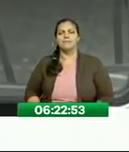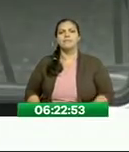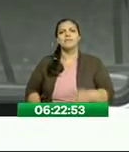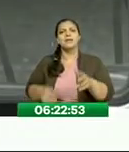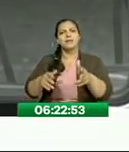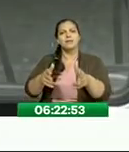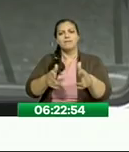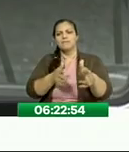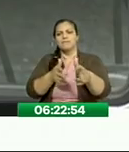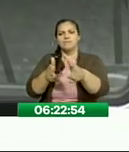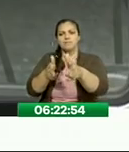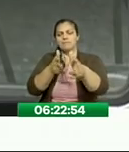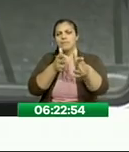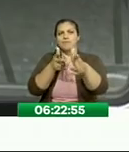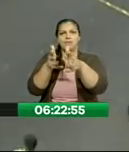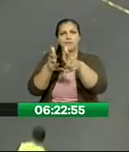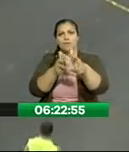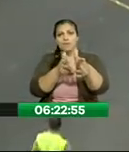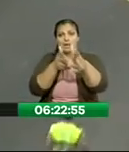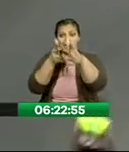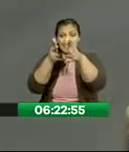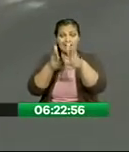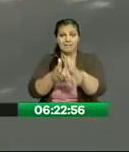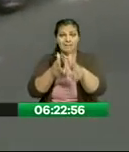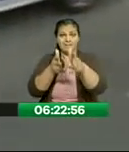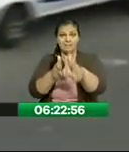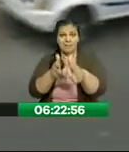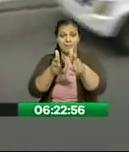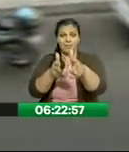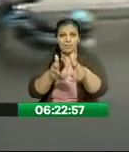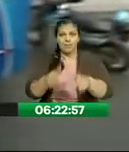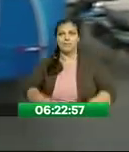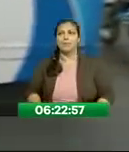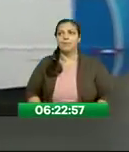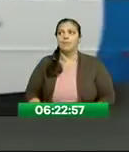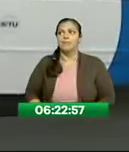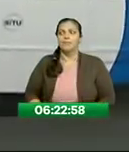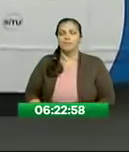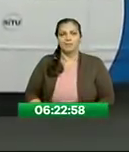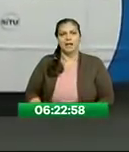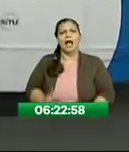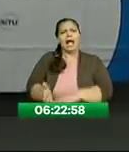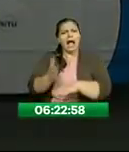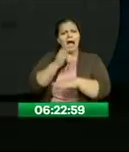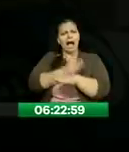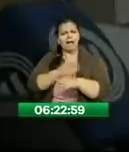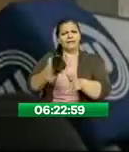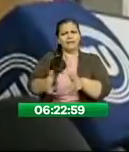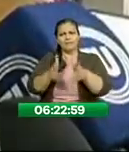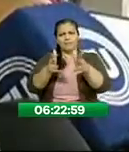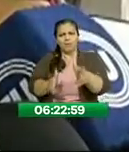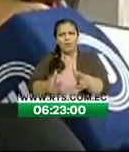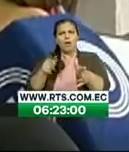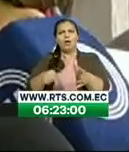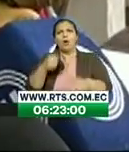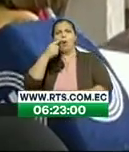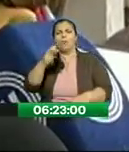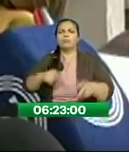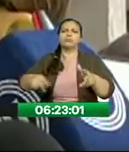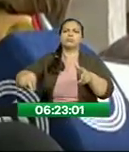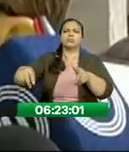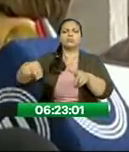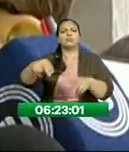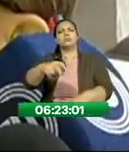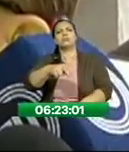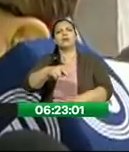le manifiesta si es que iba a alguna ruta. Se subió para ver si es que se encontraba esta persona ahí. Entonces por eso le vinieron persiguiendo